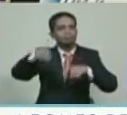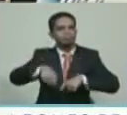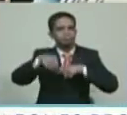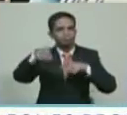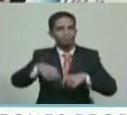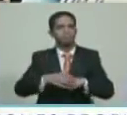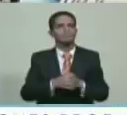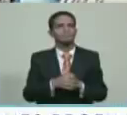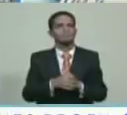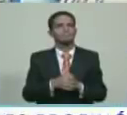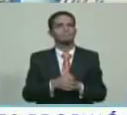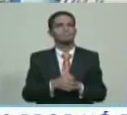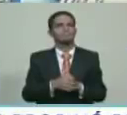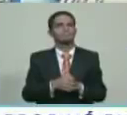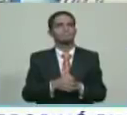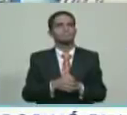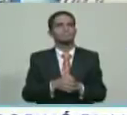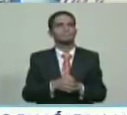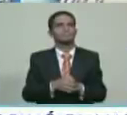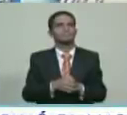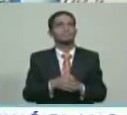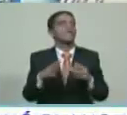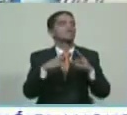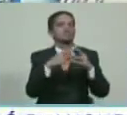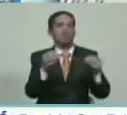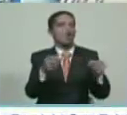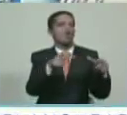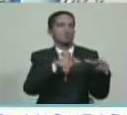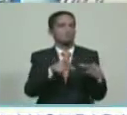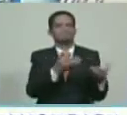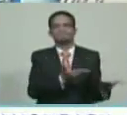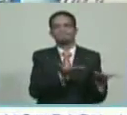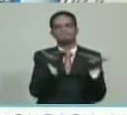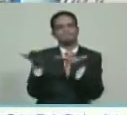clandestinas, las cuales han sido todas puestas a las órdenes de la Oficina